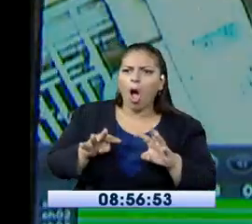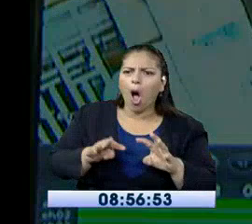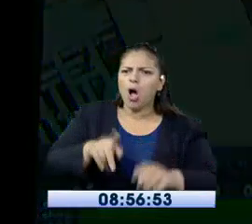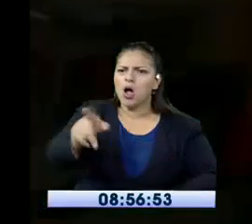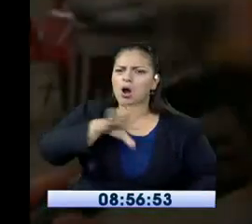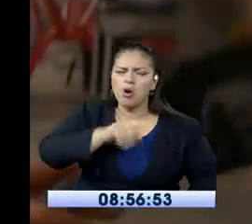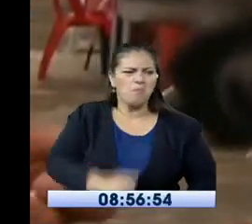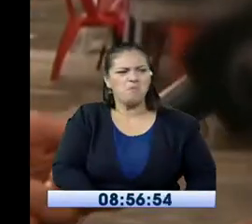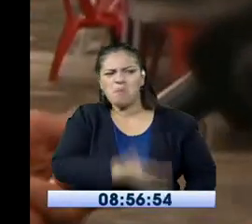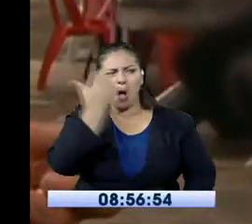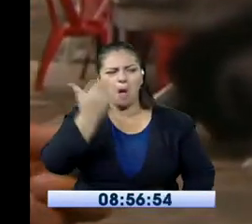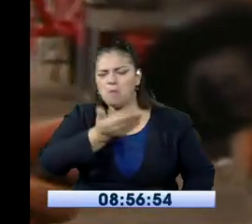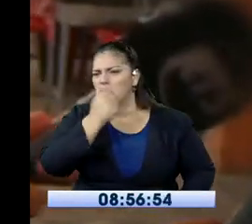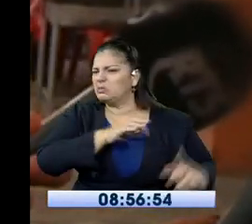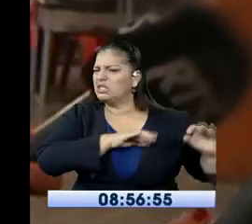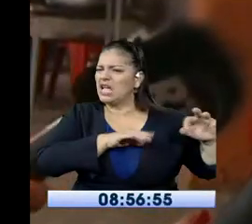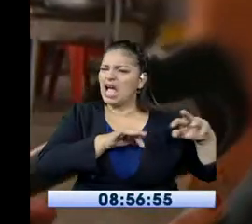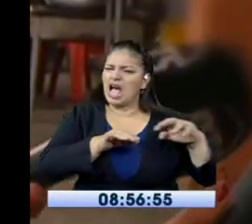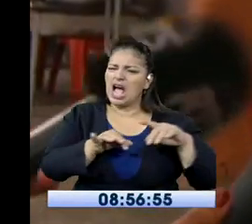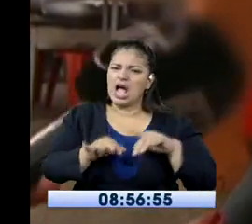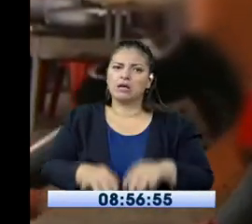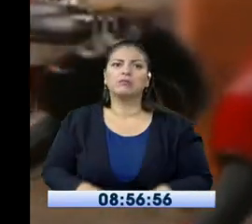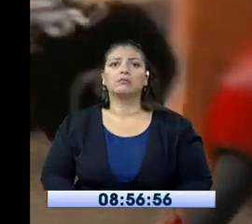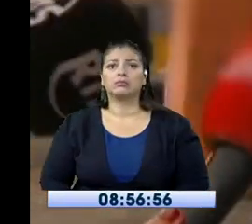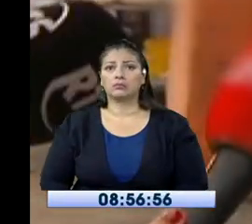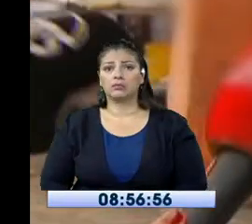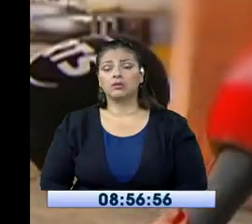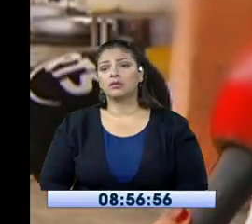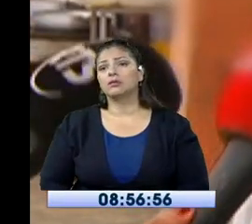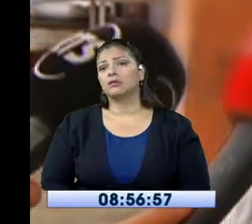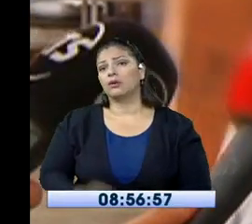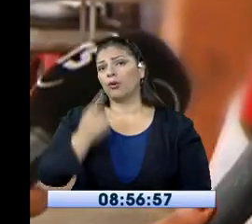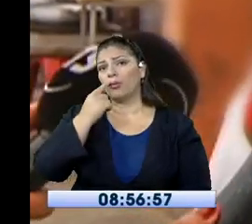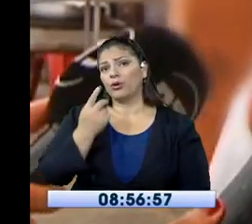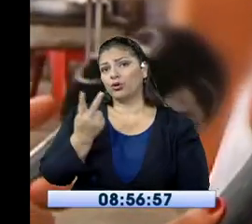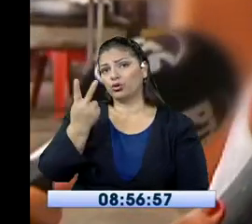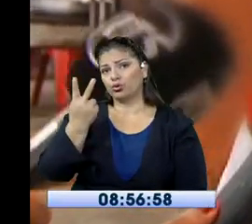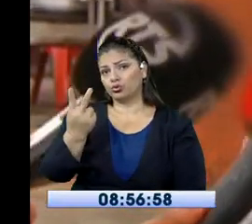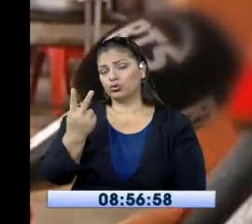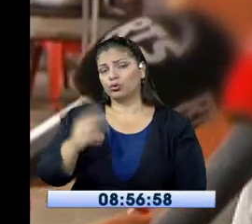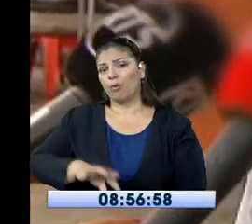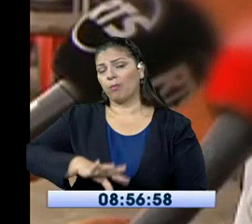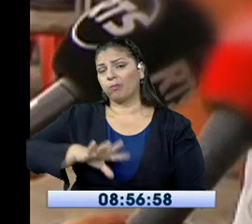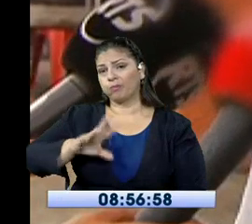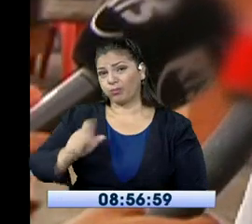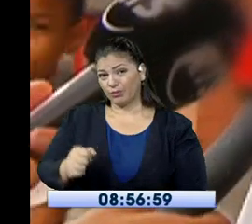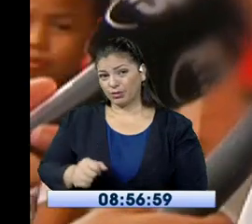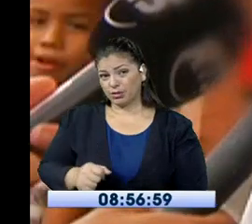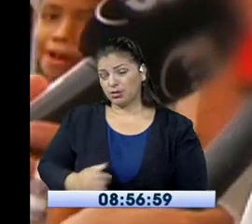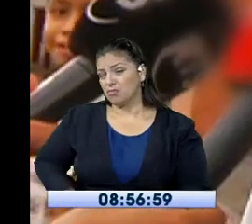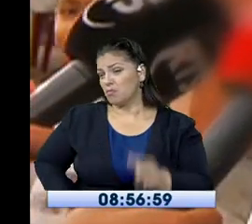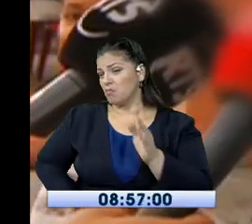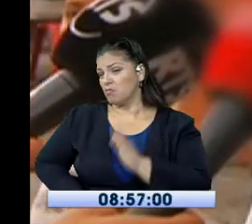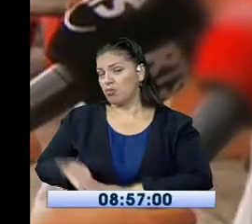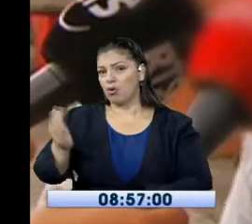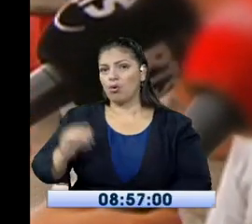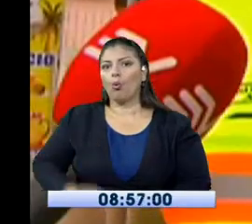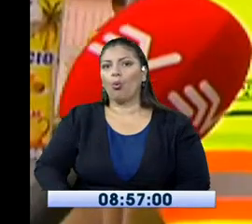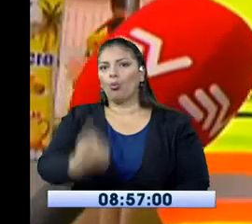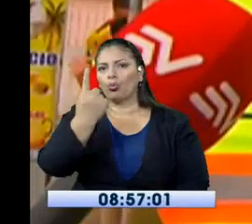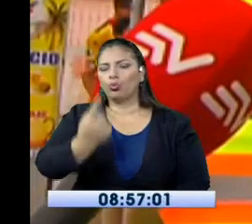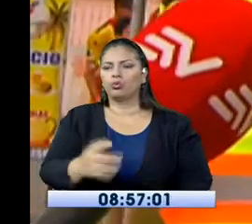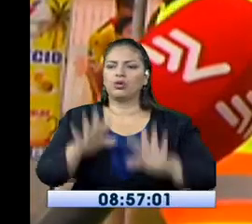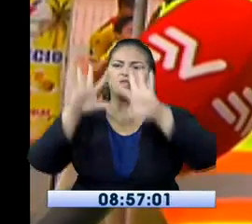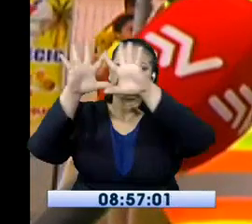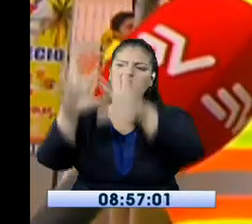involucrados. Le robaron, sino que ellos salieron corriendo, ¿ya? Salieron para allá y entonces ahí le alcanzó el populacho.